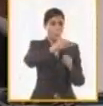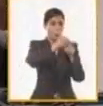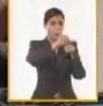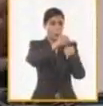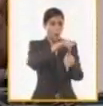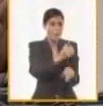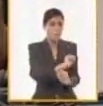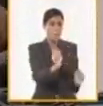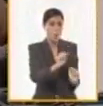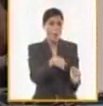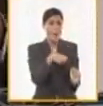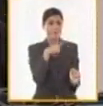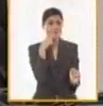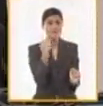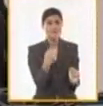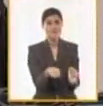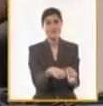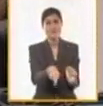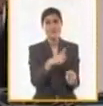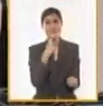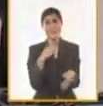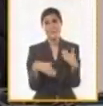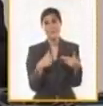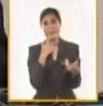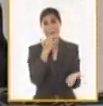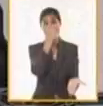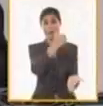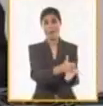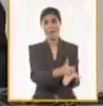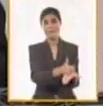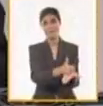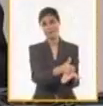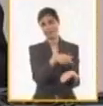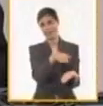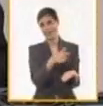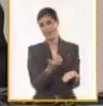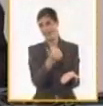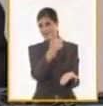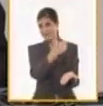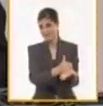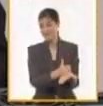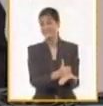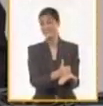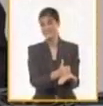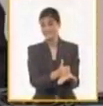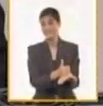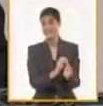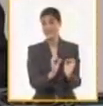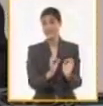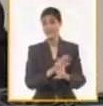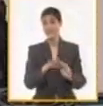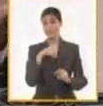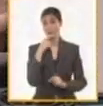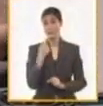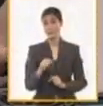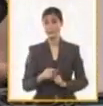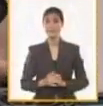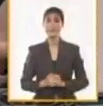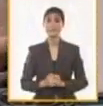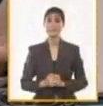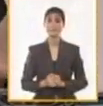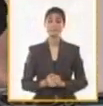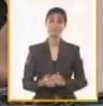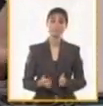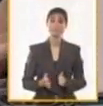la provincia, mejor dicho, de Moscú, que es la provincia que circunda a la capital propiamente Moscú. Que